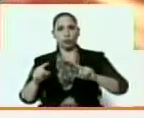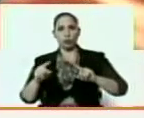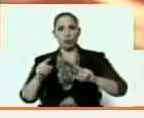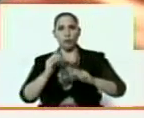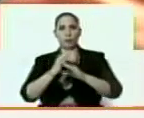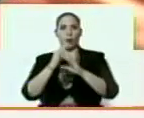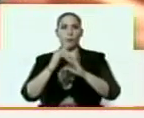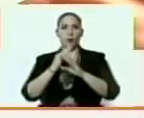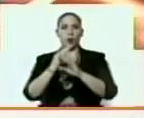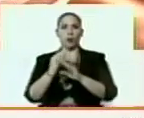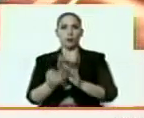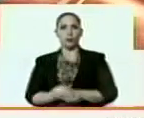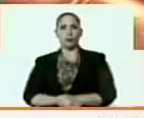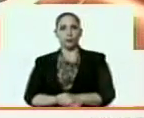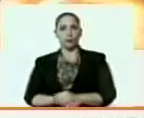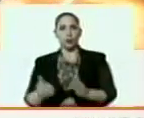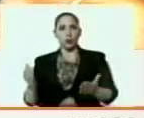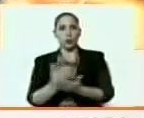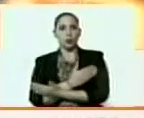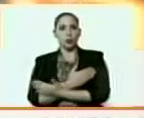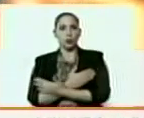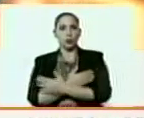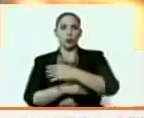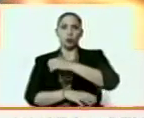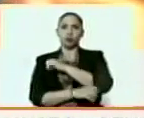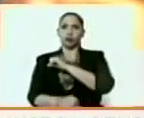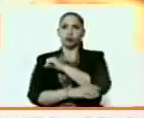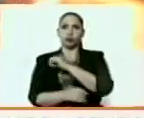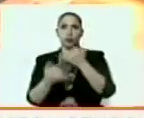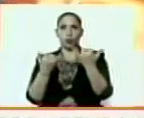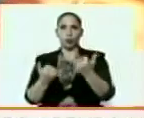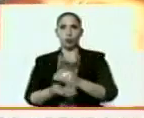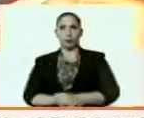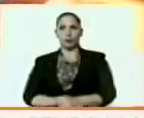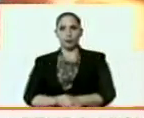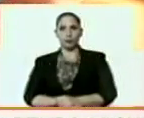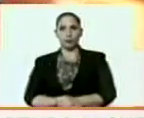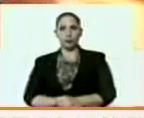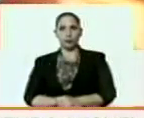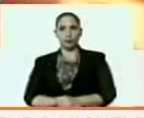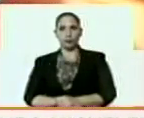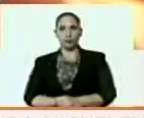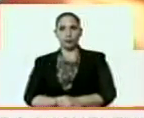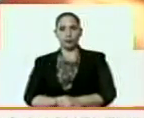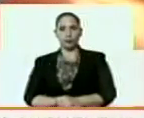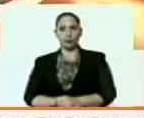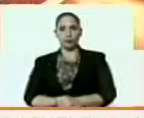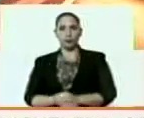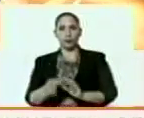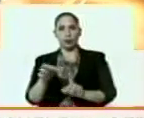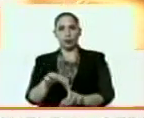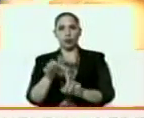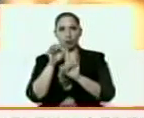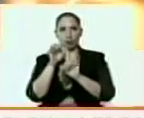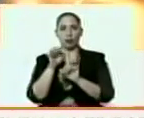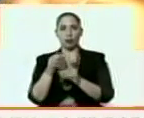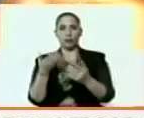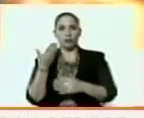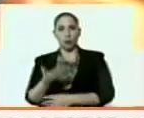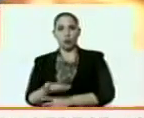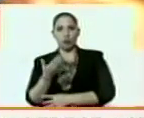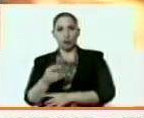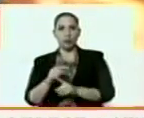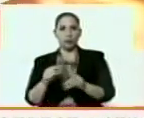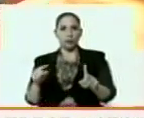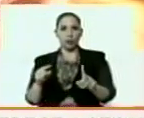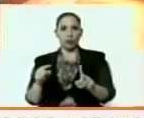bloqueo y de despojo que se están llevando actualmente. José Ignacio Hernández fue escogido como una pieza fundamental